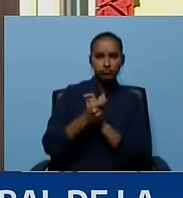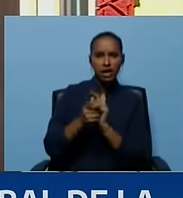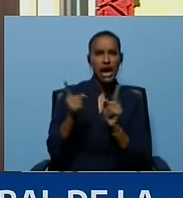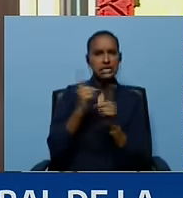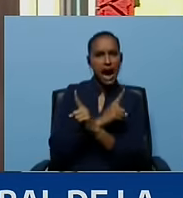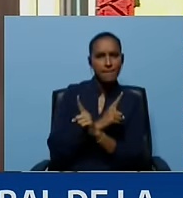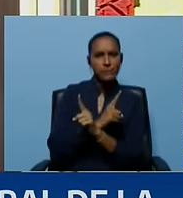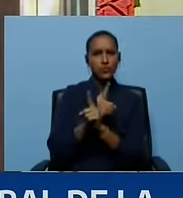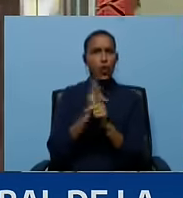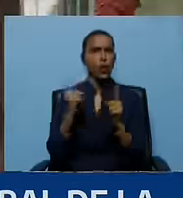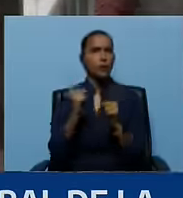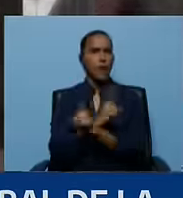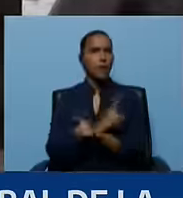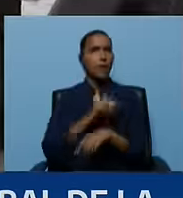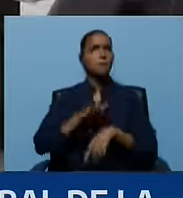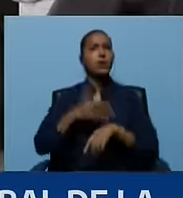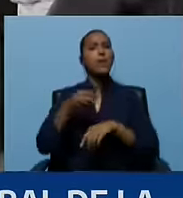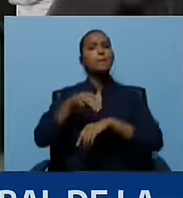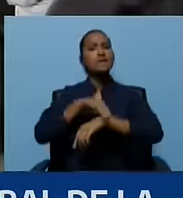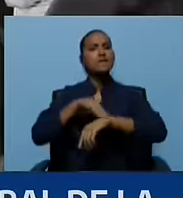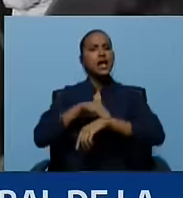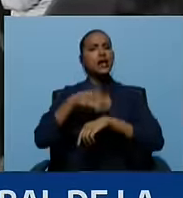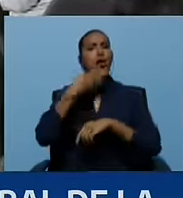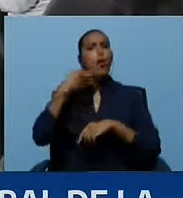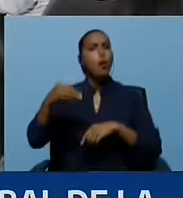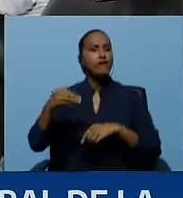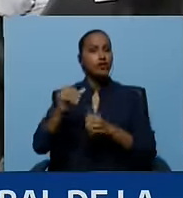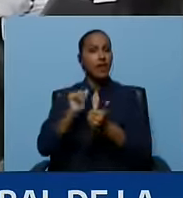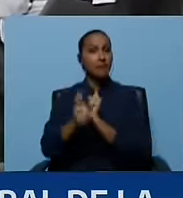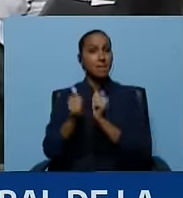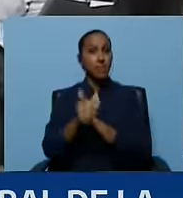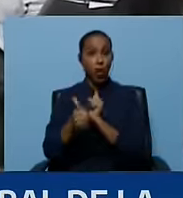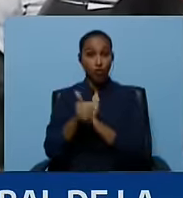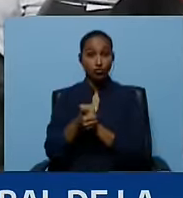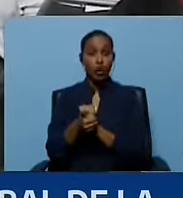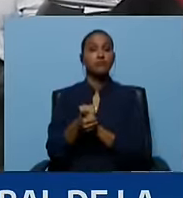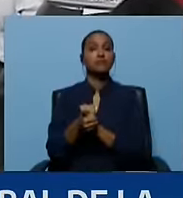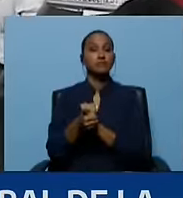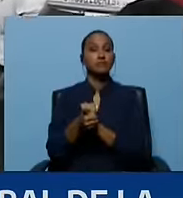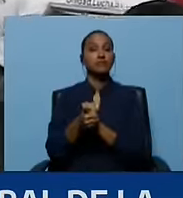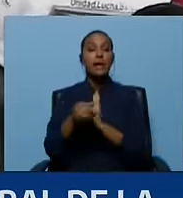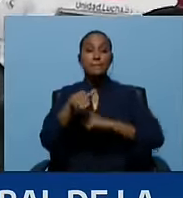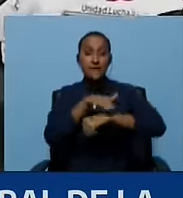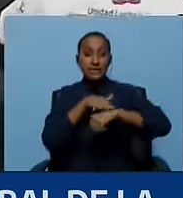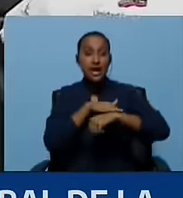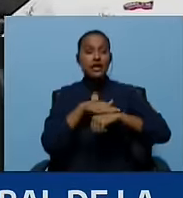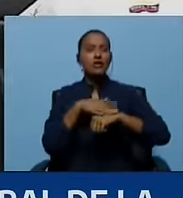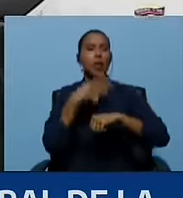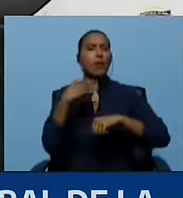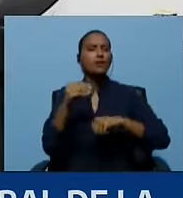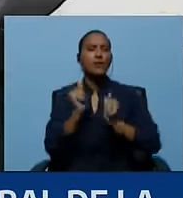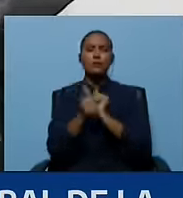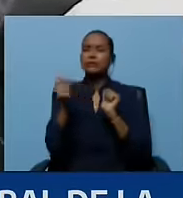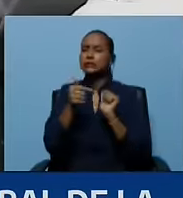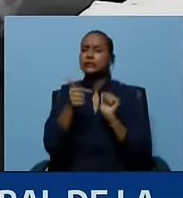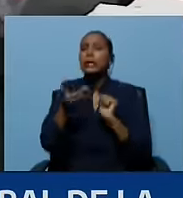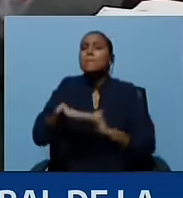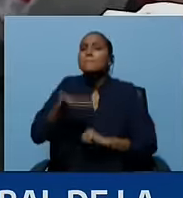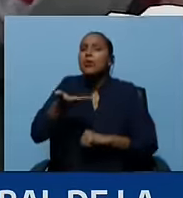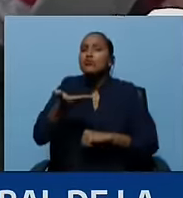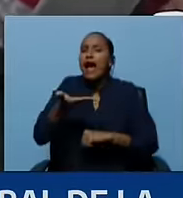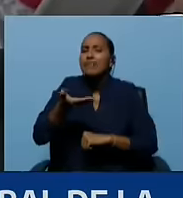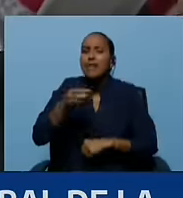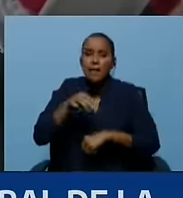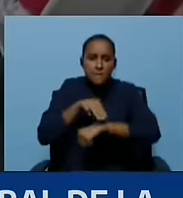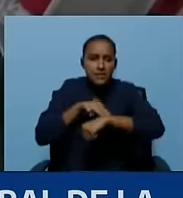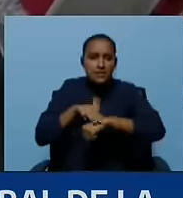Venía funcionando el Ministerio de Juventud y Deporte. Como es tan importante la juventud, hemos lanzado